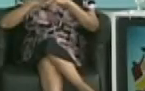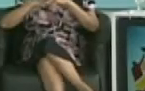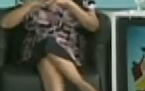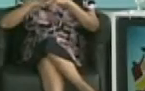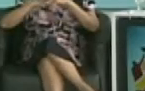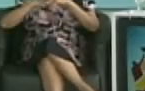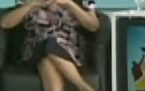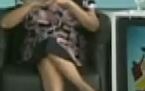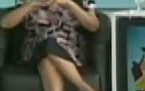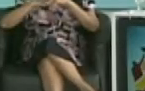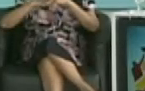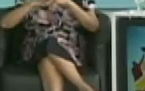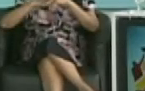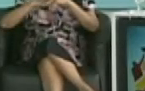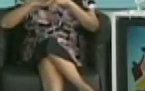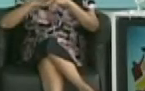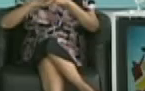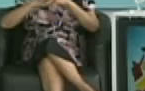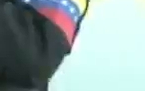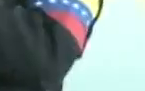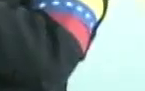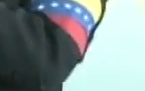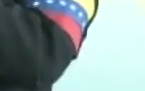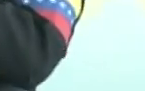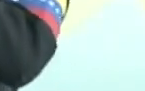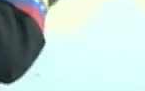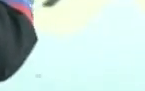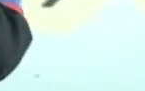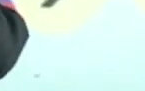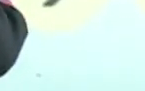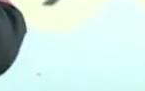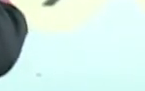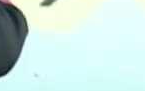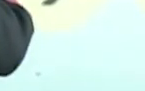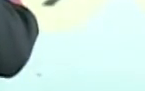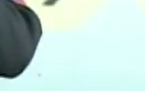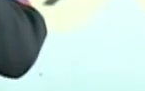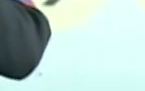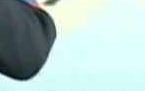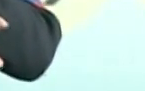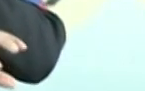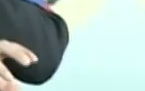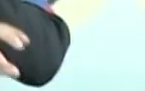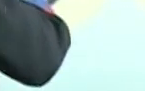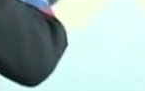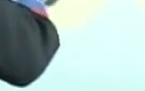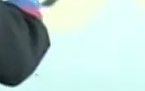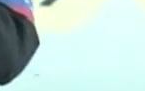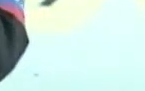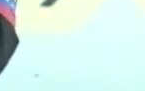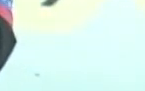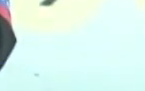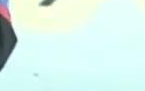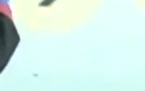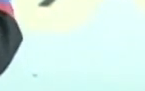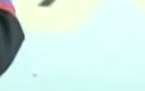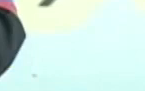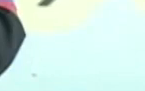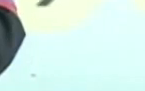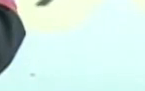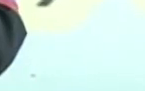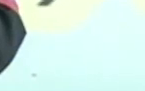encaminarse hacia un destino mejor. Y allí el pueblo entró en contacto amoroso con ese